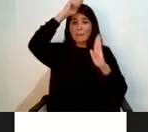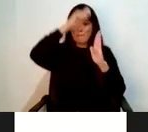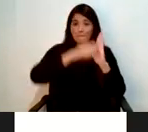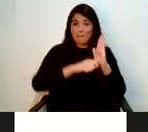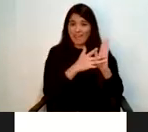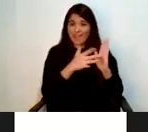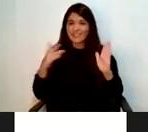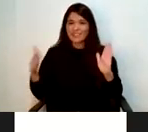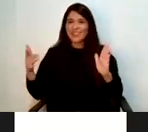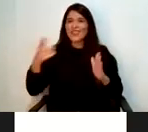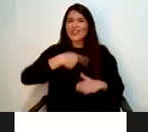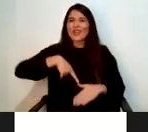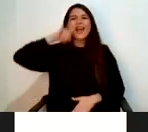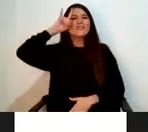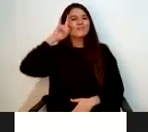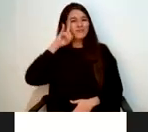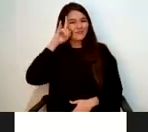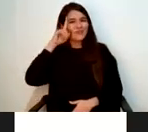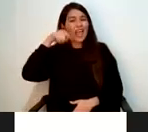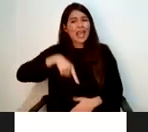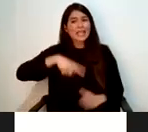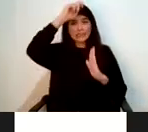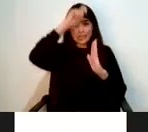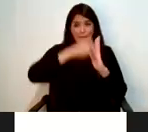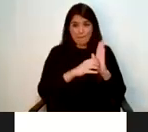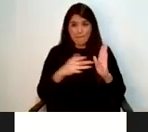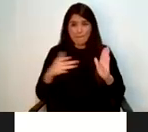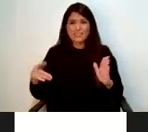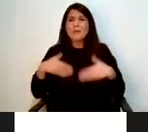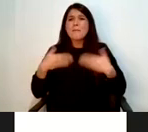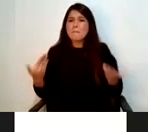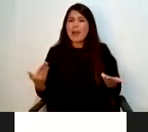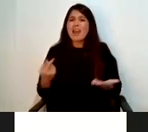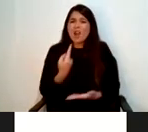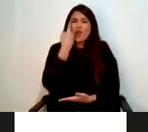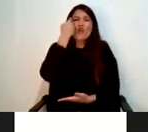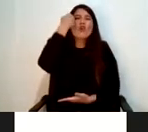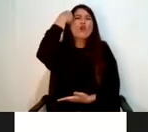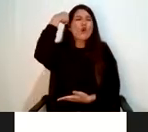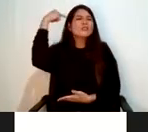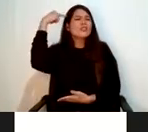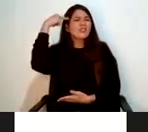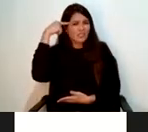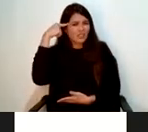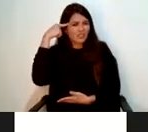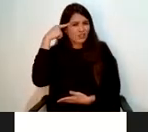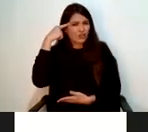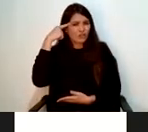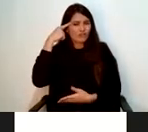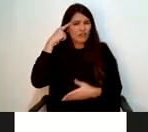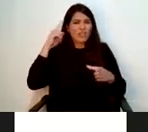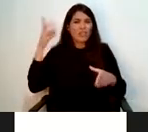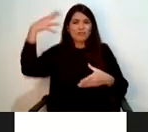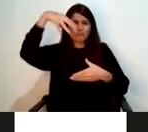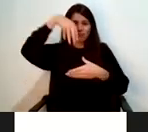conmemoramos y este mes está destinado para la concientización de las personas dentro del espectro del autismo. Así